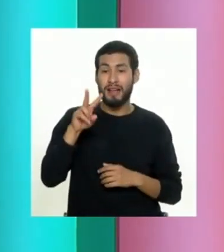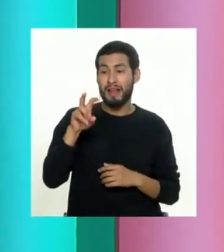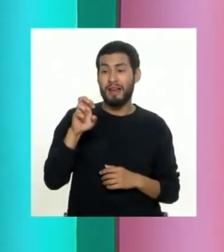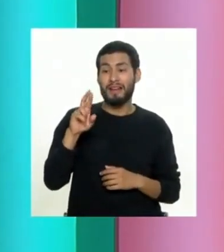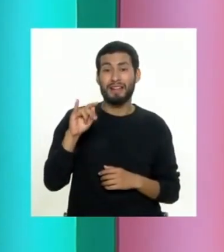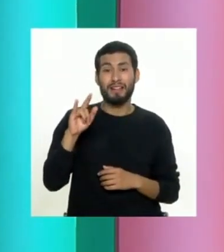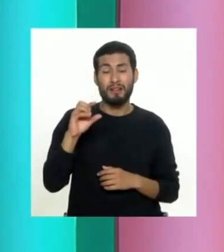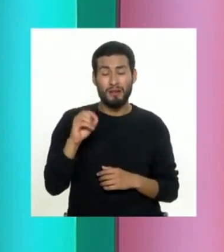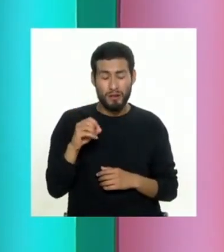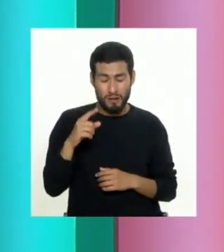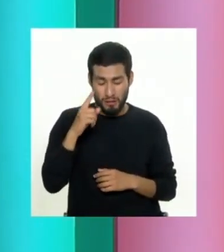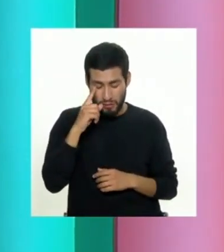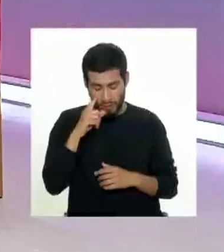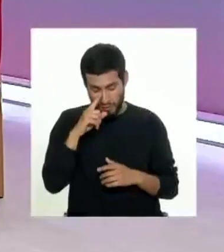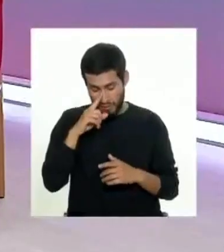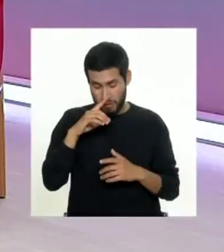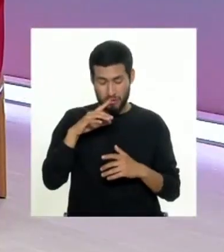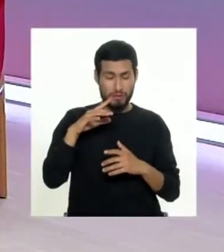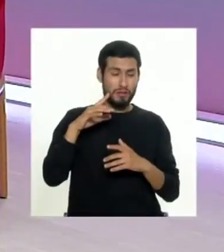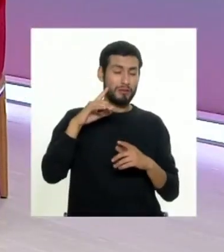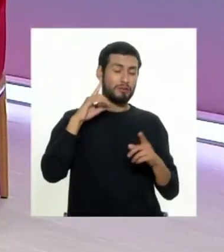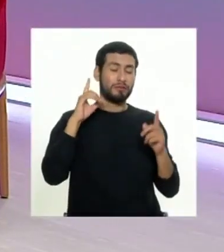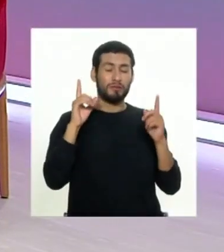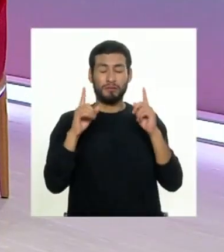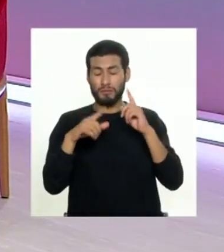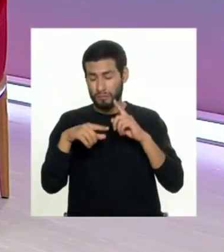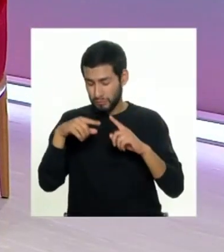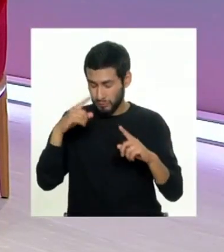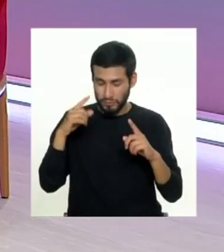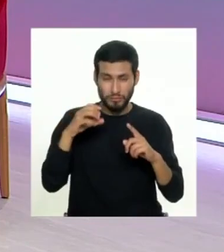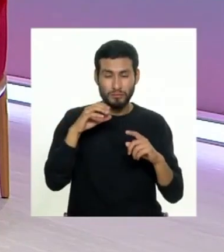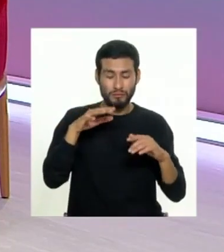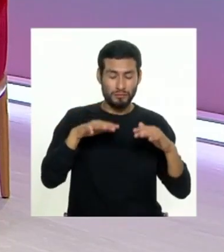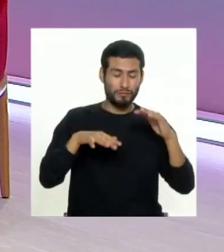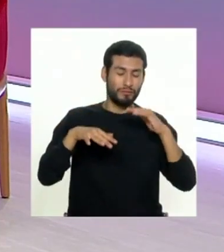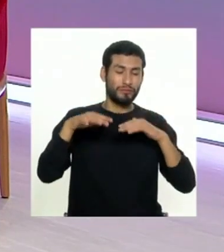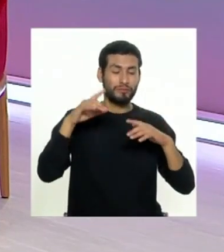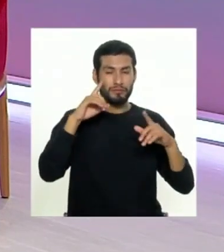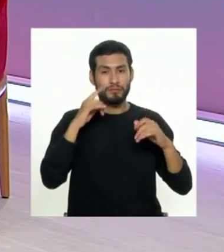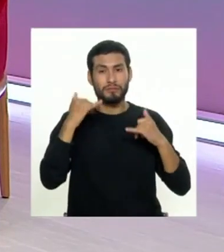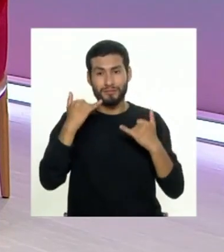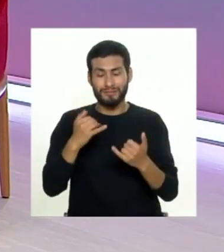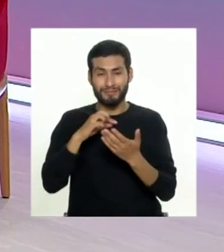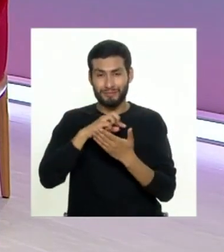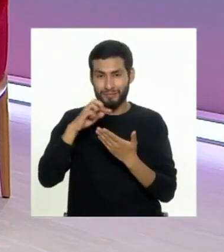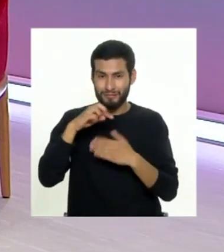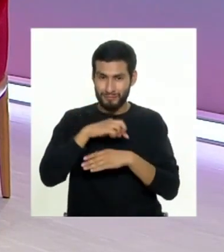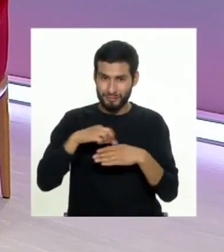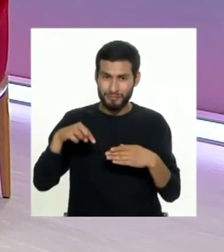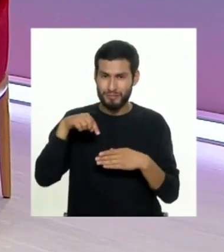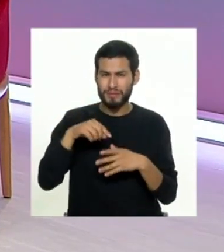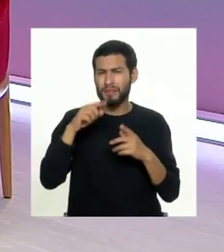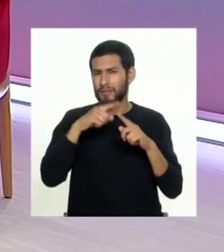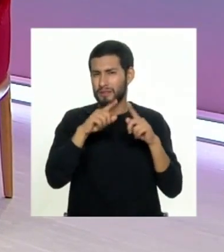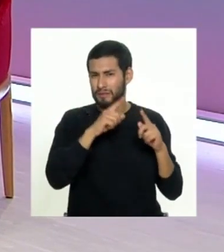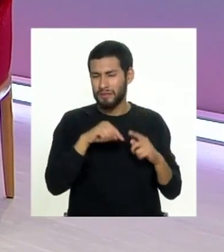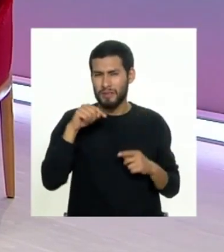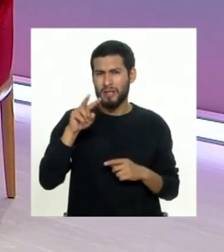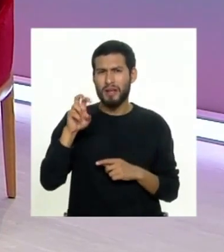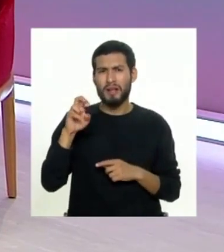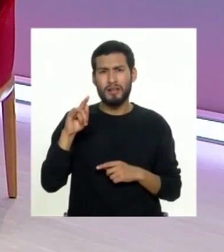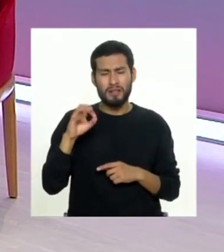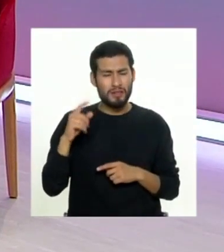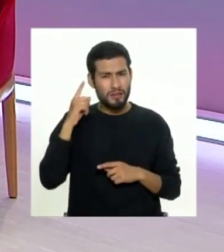porque quizá es algo que a todo el mundo le preocupa, pero hoy día vamos a aclarar con una profesional de primera qué diferencias hay entre este vértigo